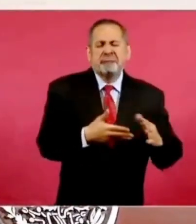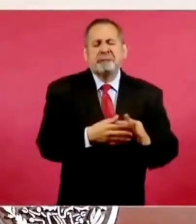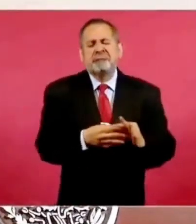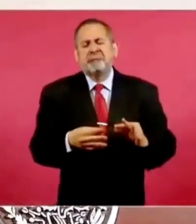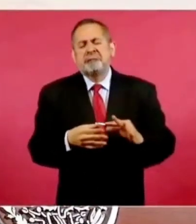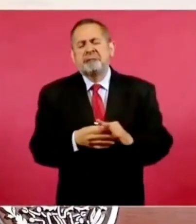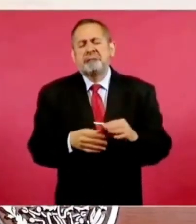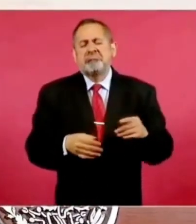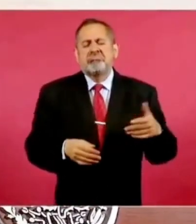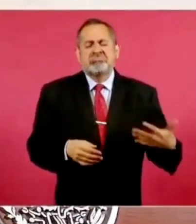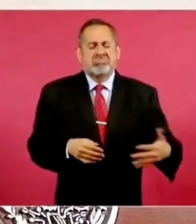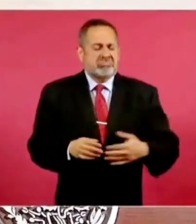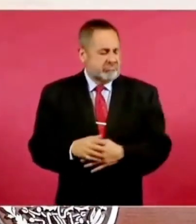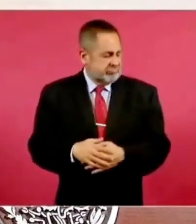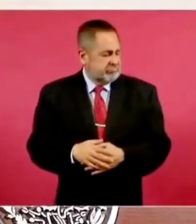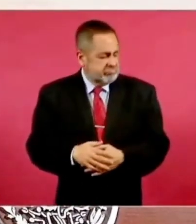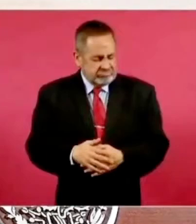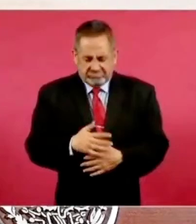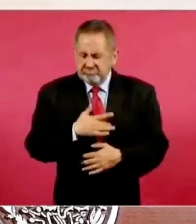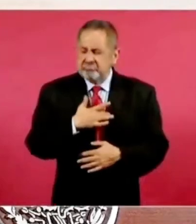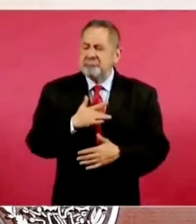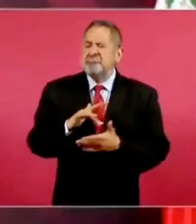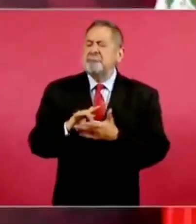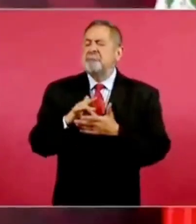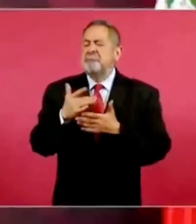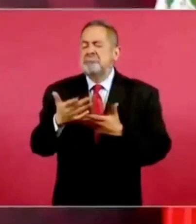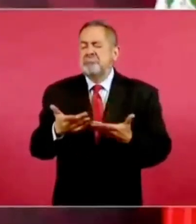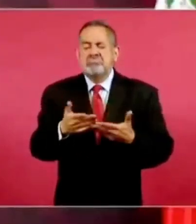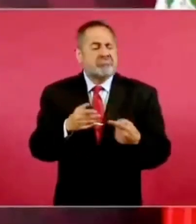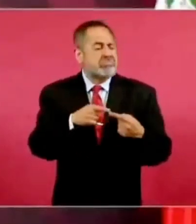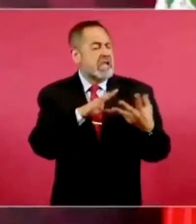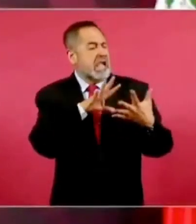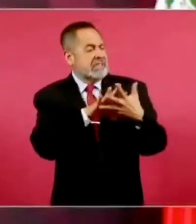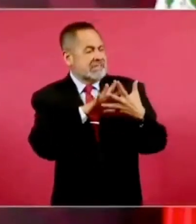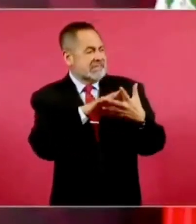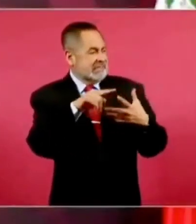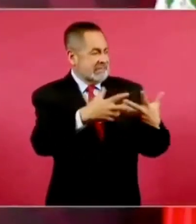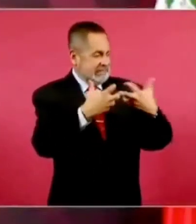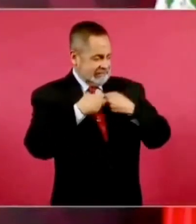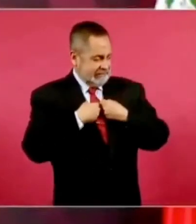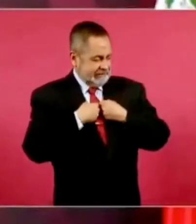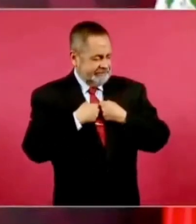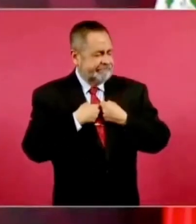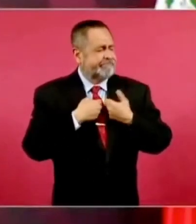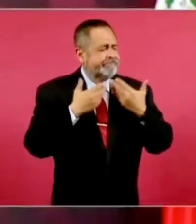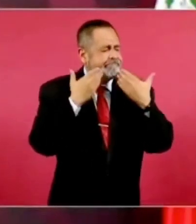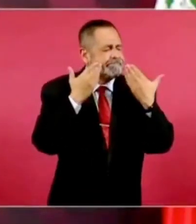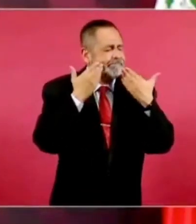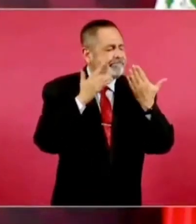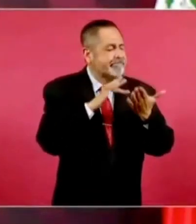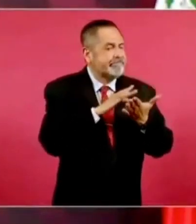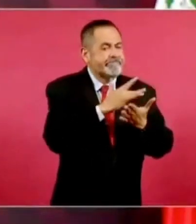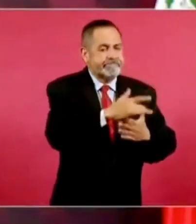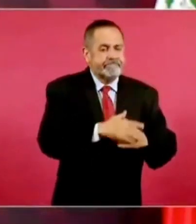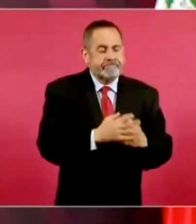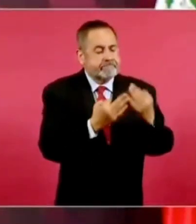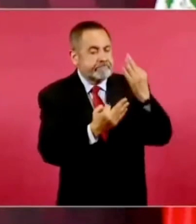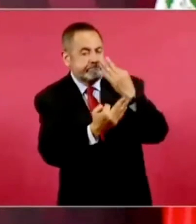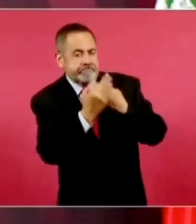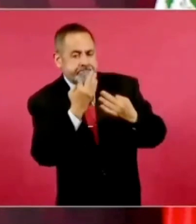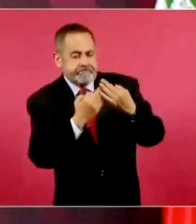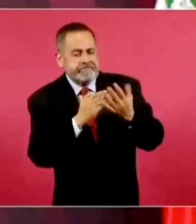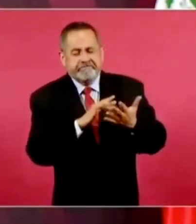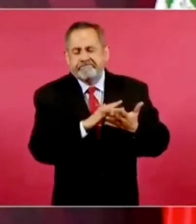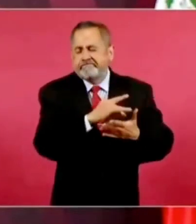una décima de agradecimiento a sus carceleros por el buen trato que le